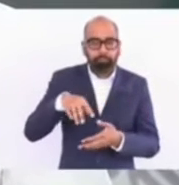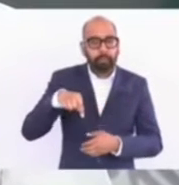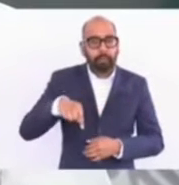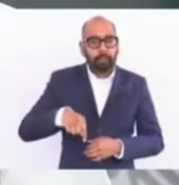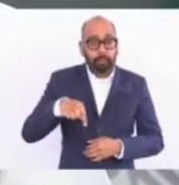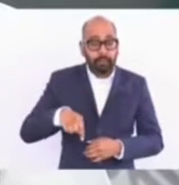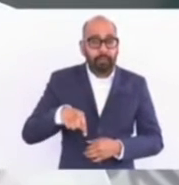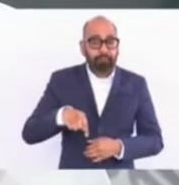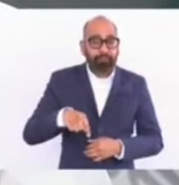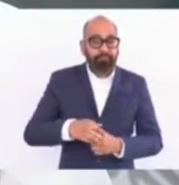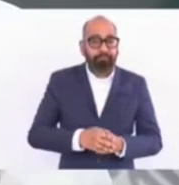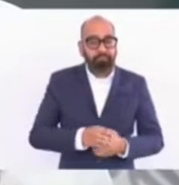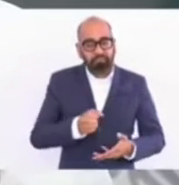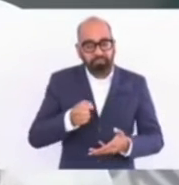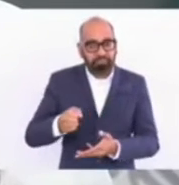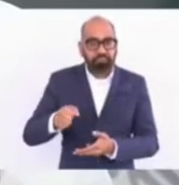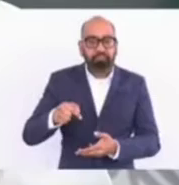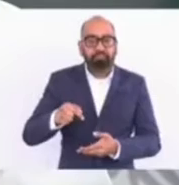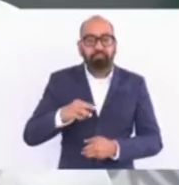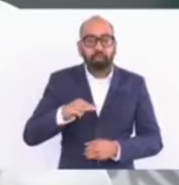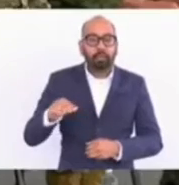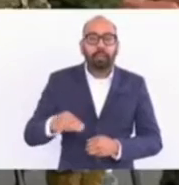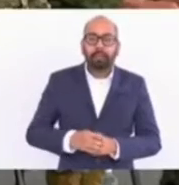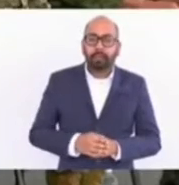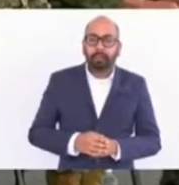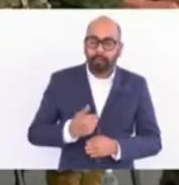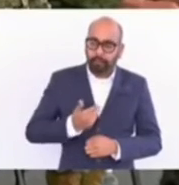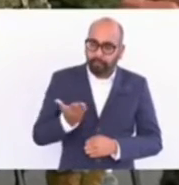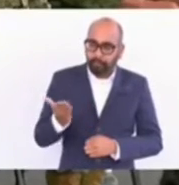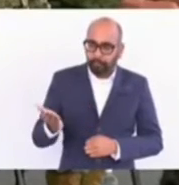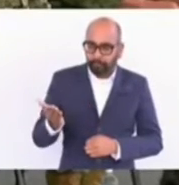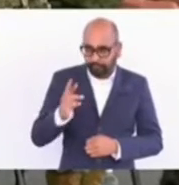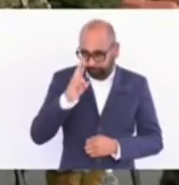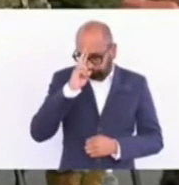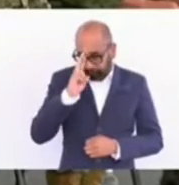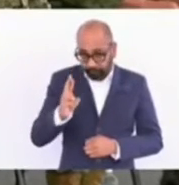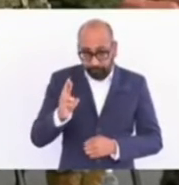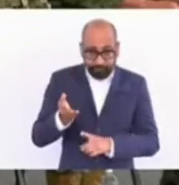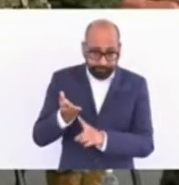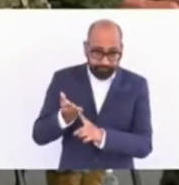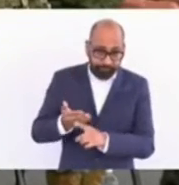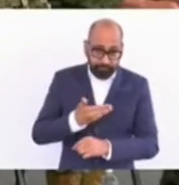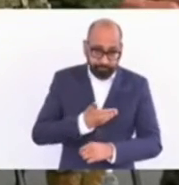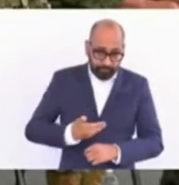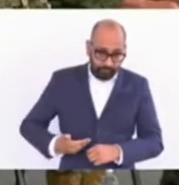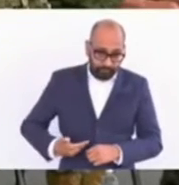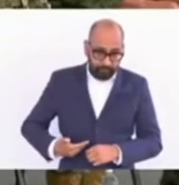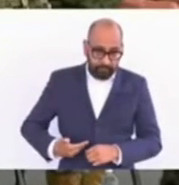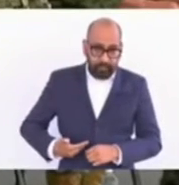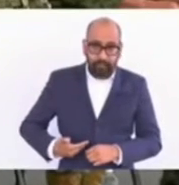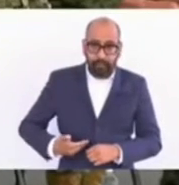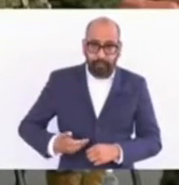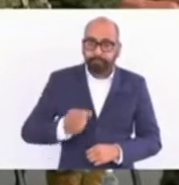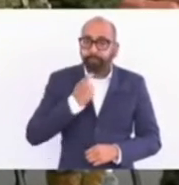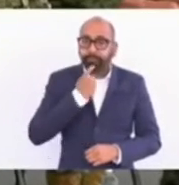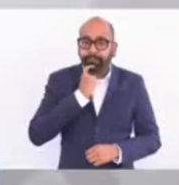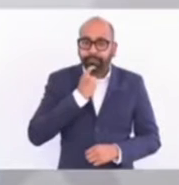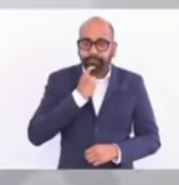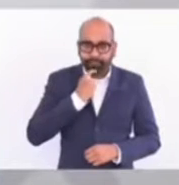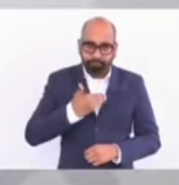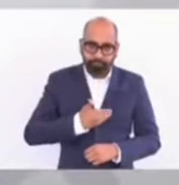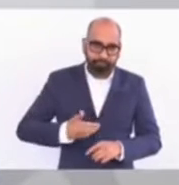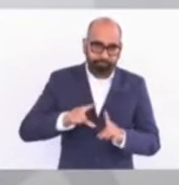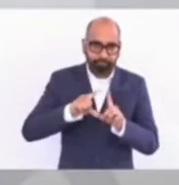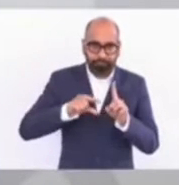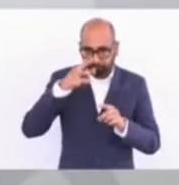todo respeto al señor presidente de la república al licenciado andrés manuel lópez obrador